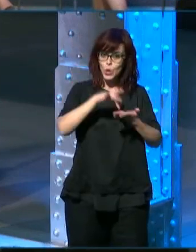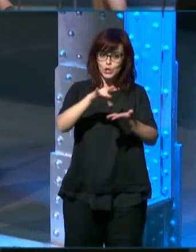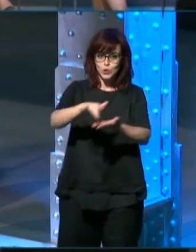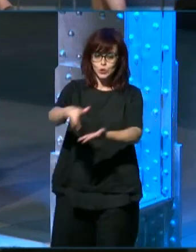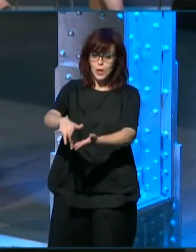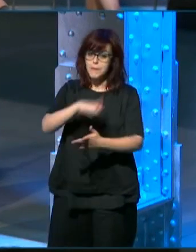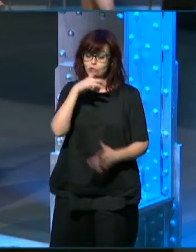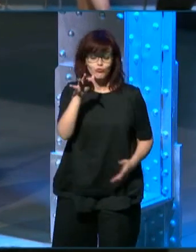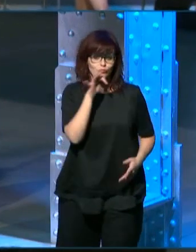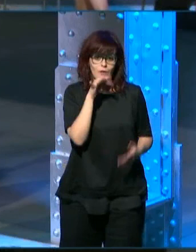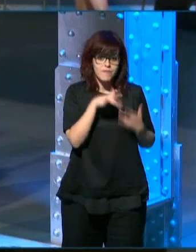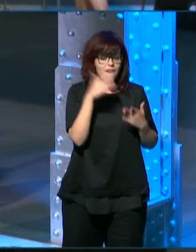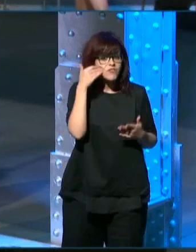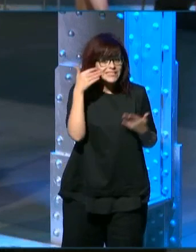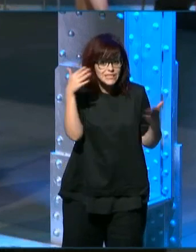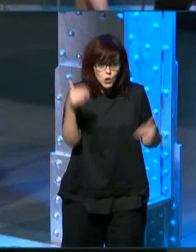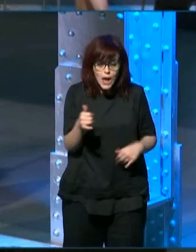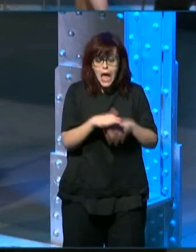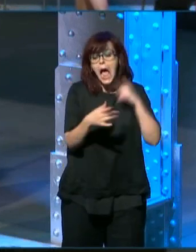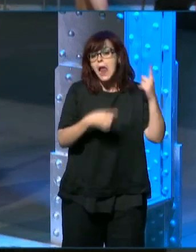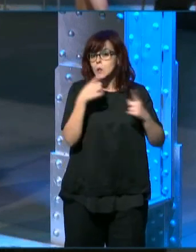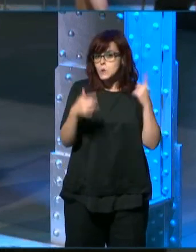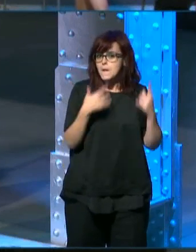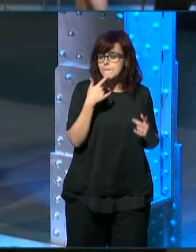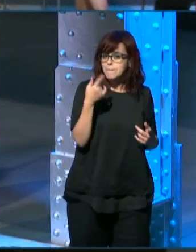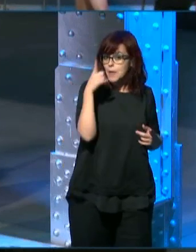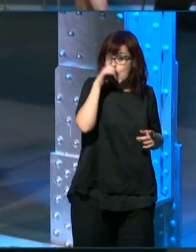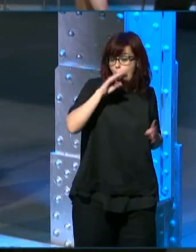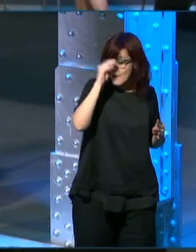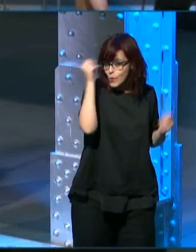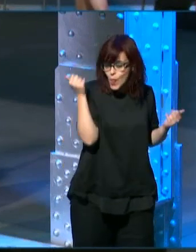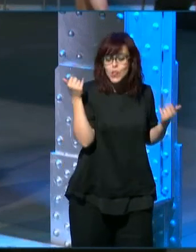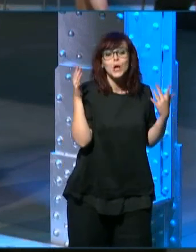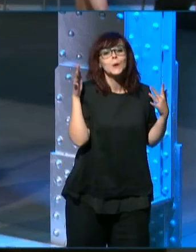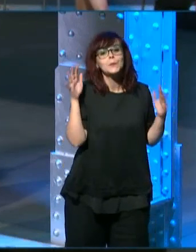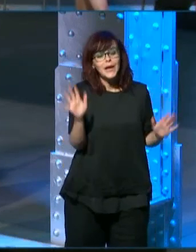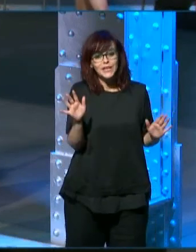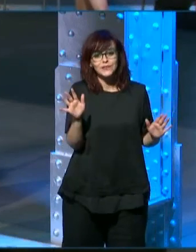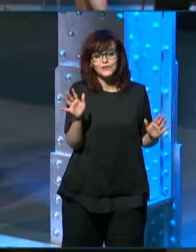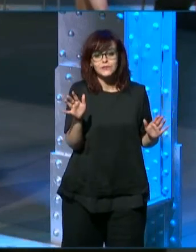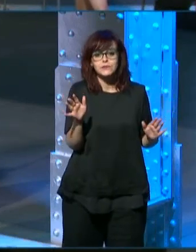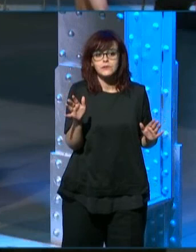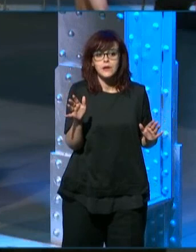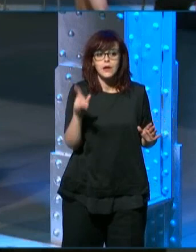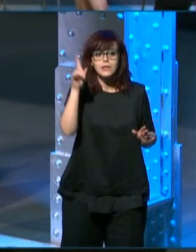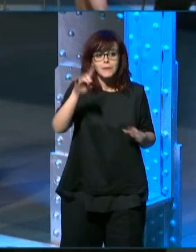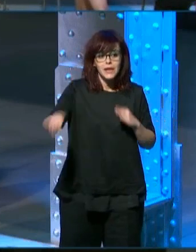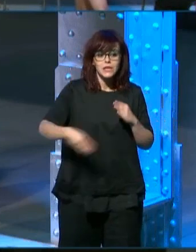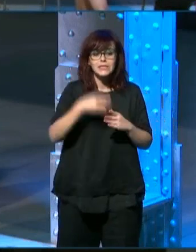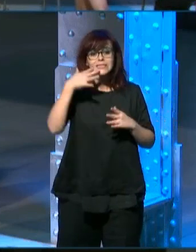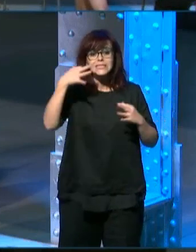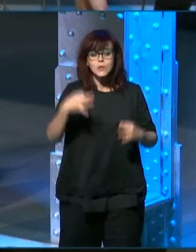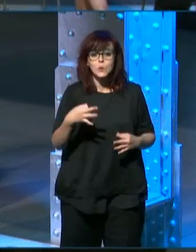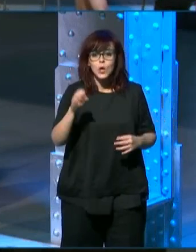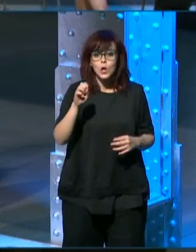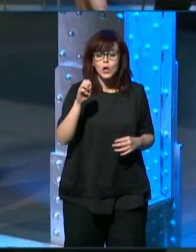todavía no tenemos fechas, o si las tenemos, alguna la tenemos, pero no me acuerdo. Pero vamos... Una que sabemos seguro en el Hey